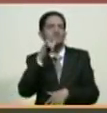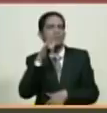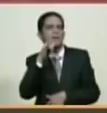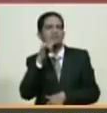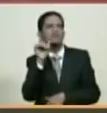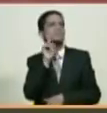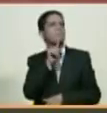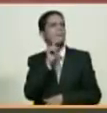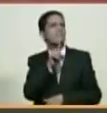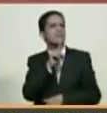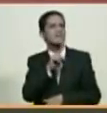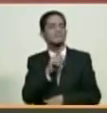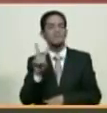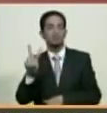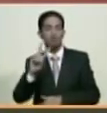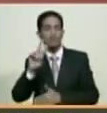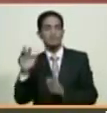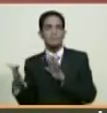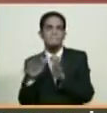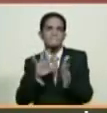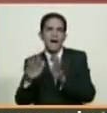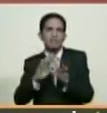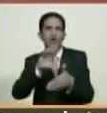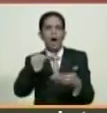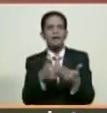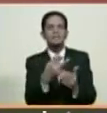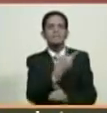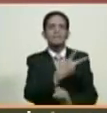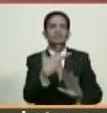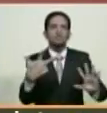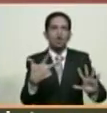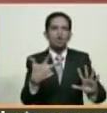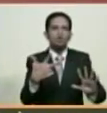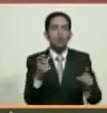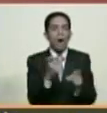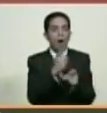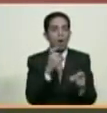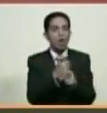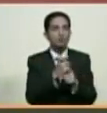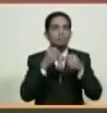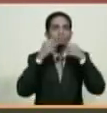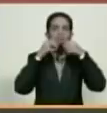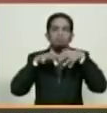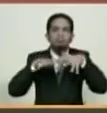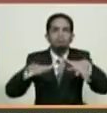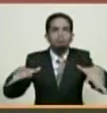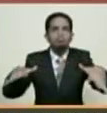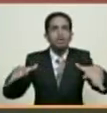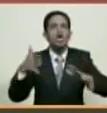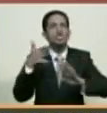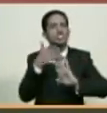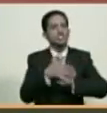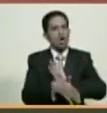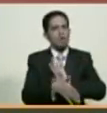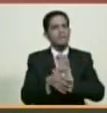marzo al 28 de agosto, más de 750 falsas noticias sobre el tema de migración de